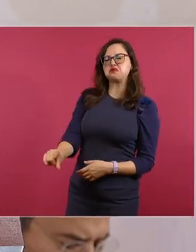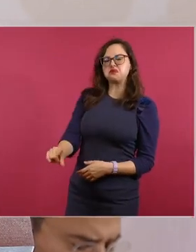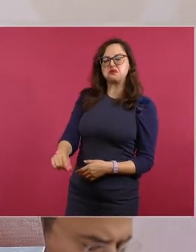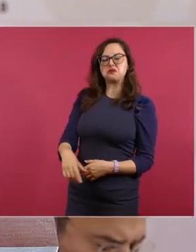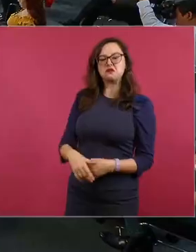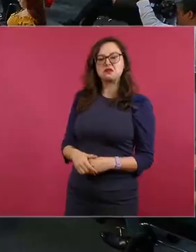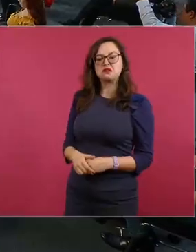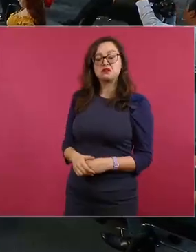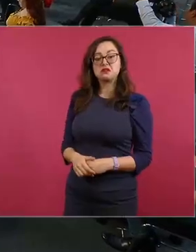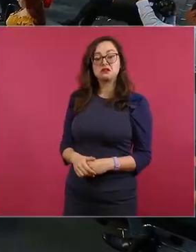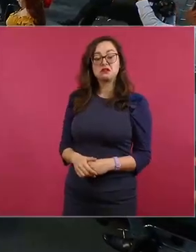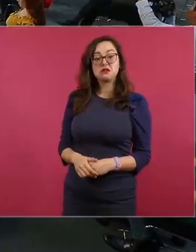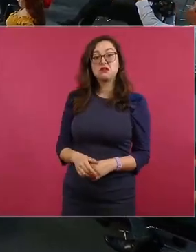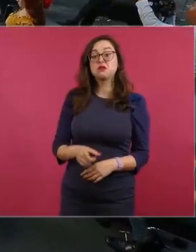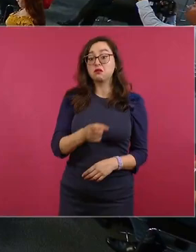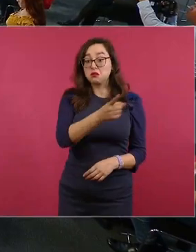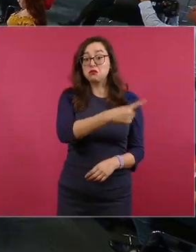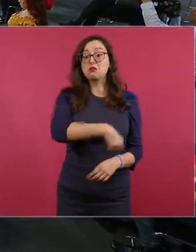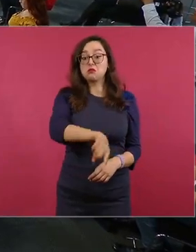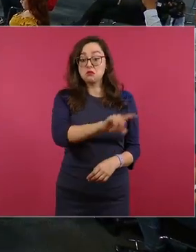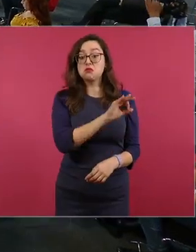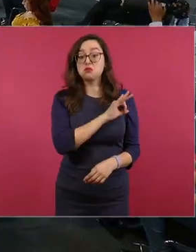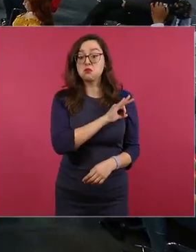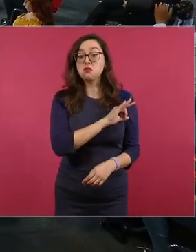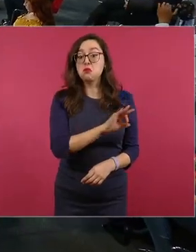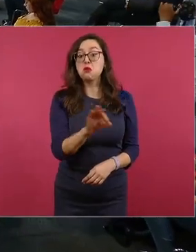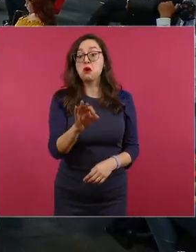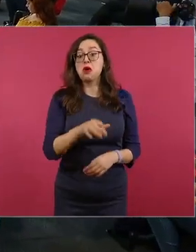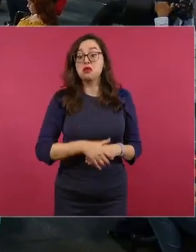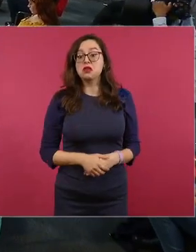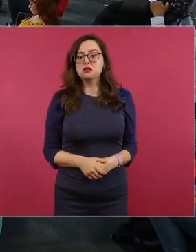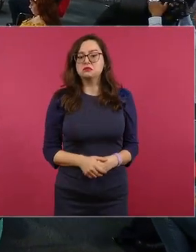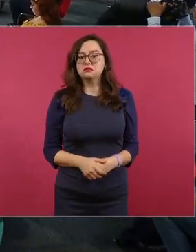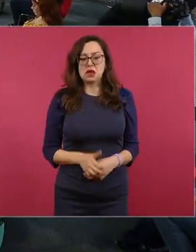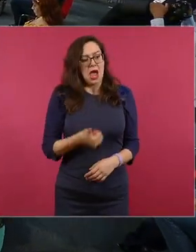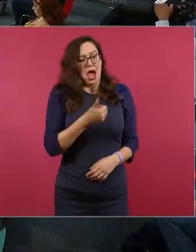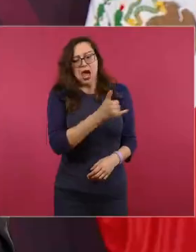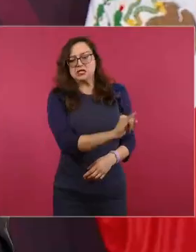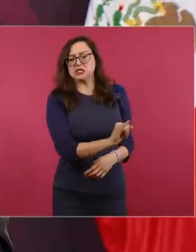Pero no se dan cuenta,